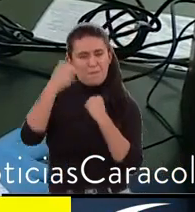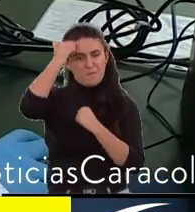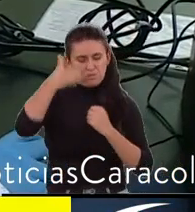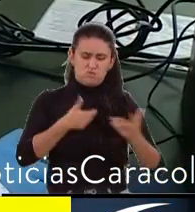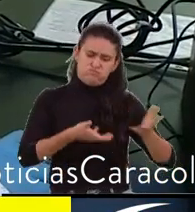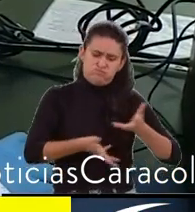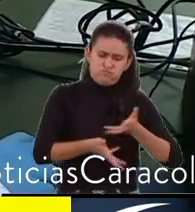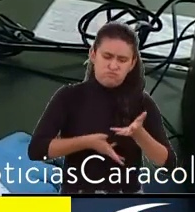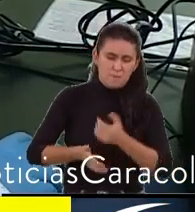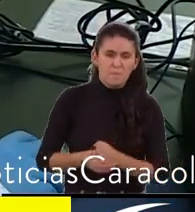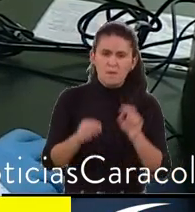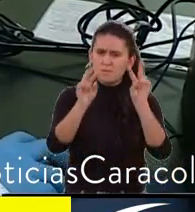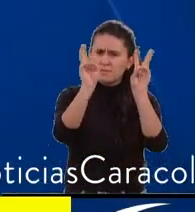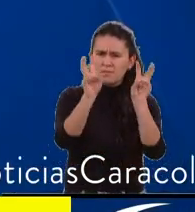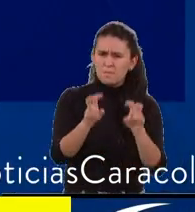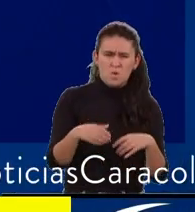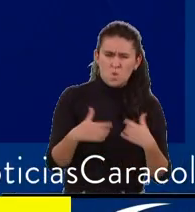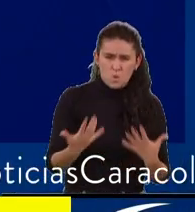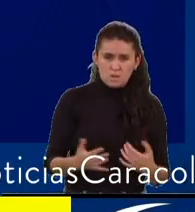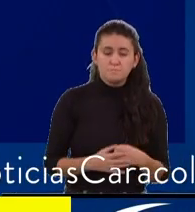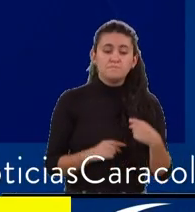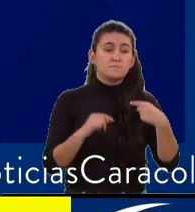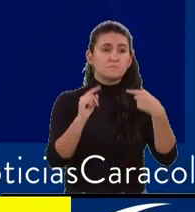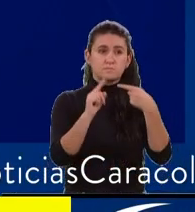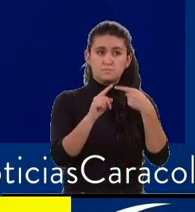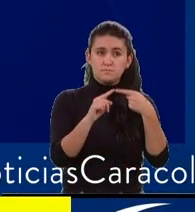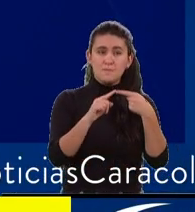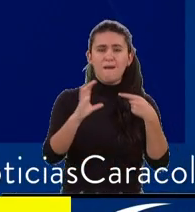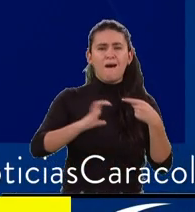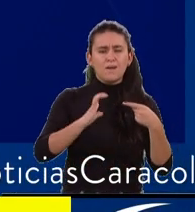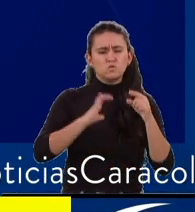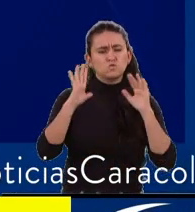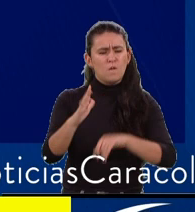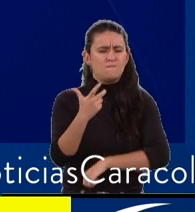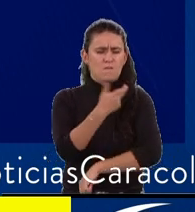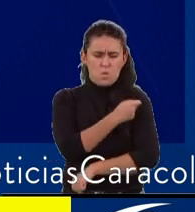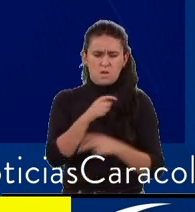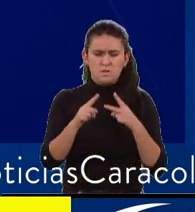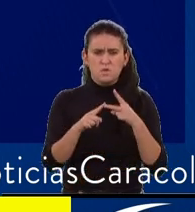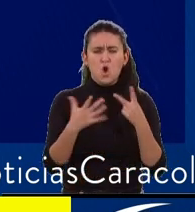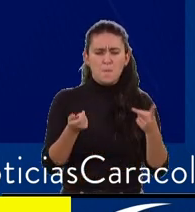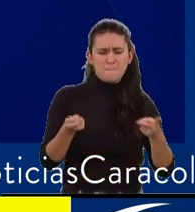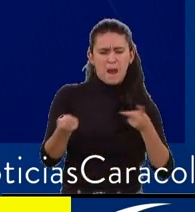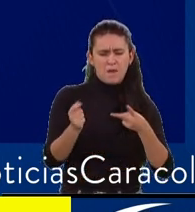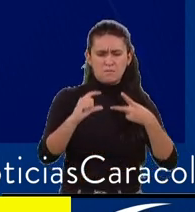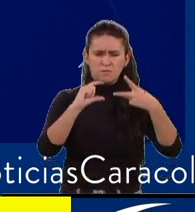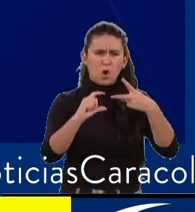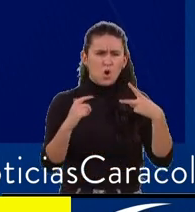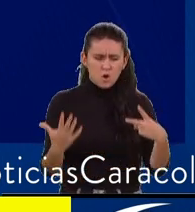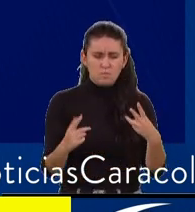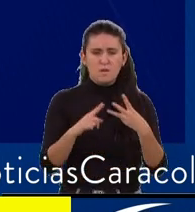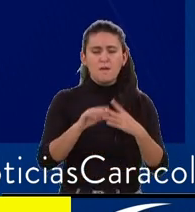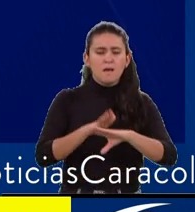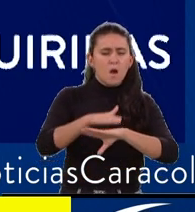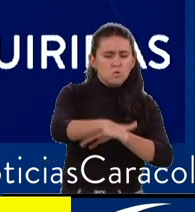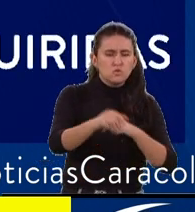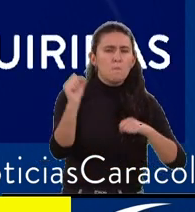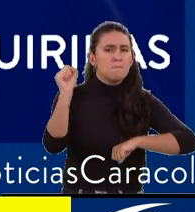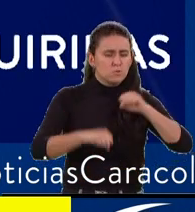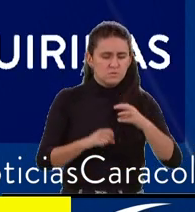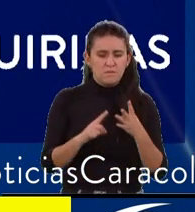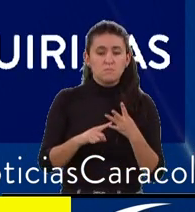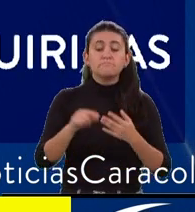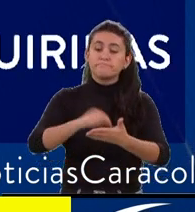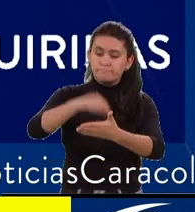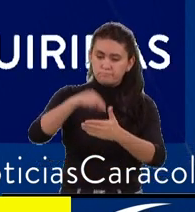abordarán los siguientes puntos características de la vacuna manejo biológico efectos secundarios consentimiento